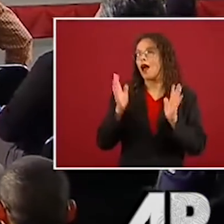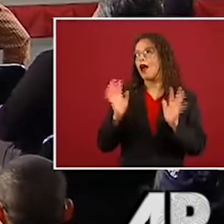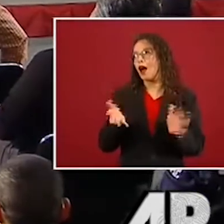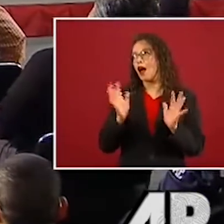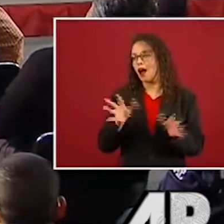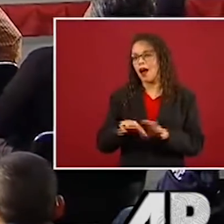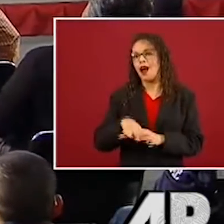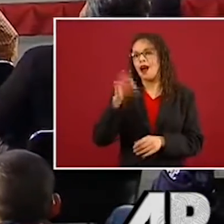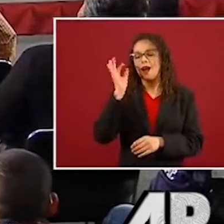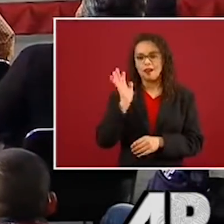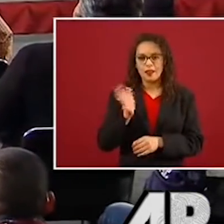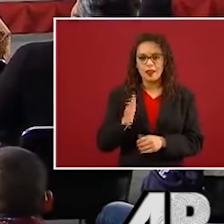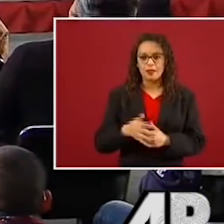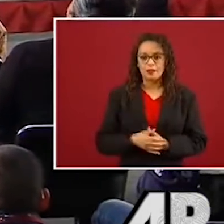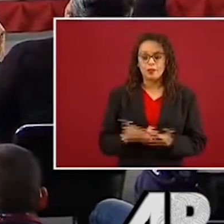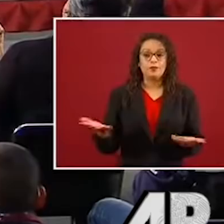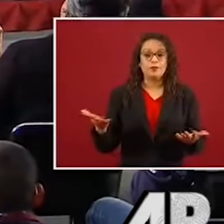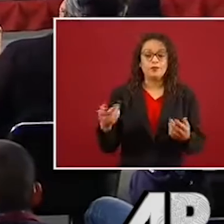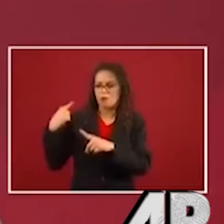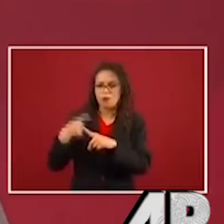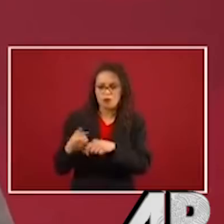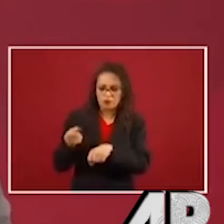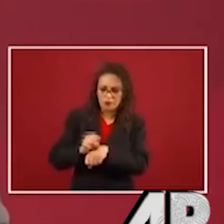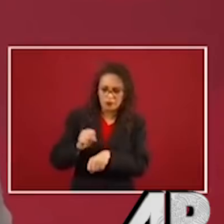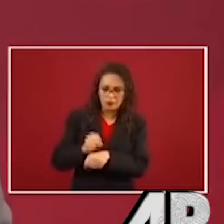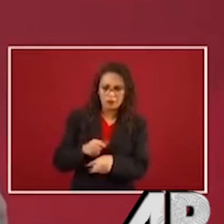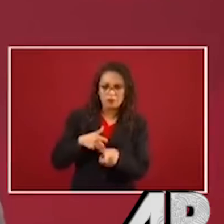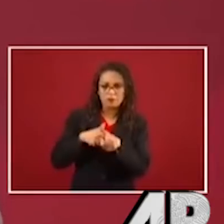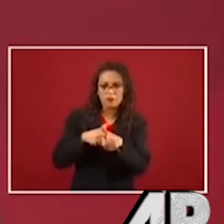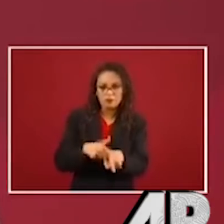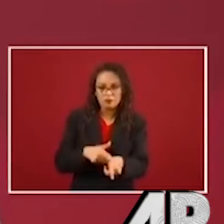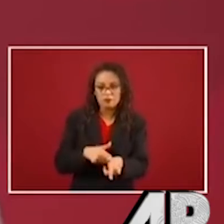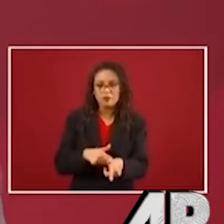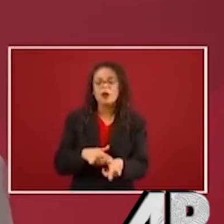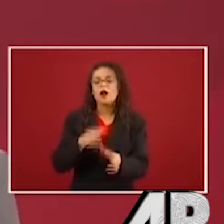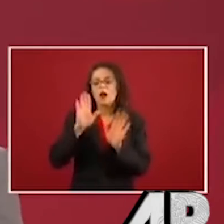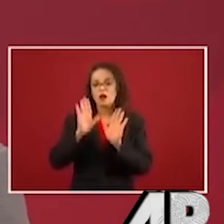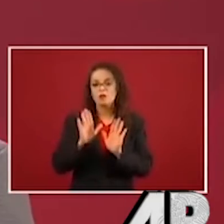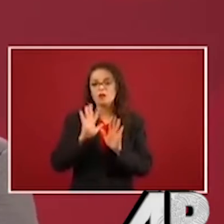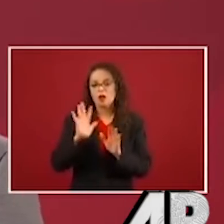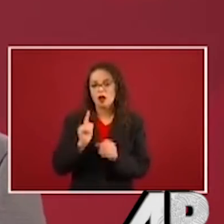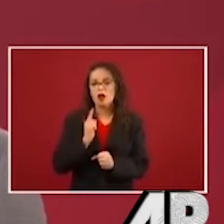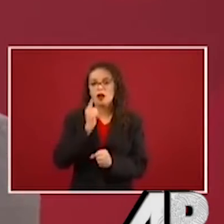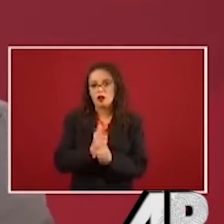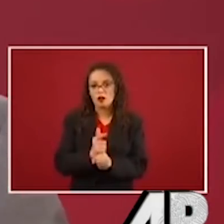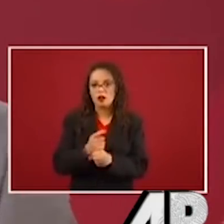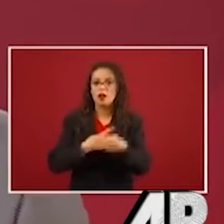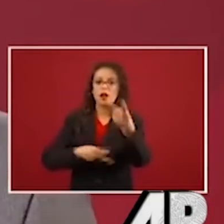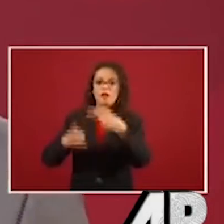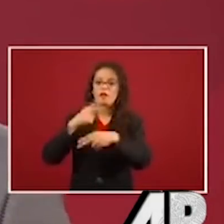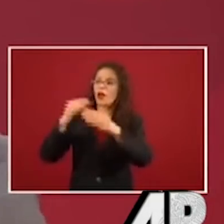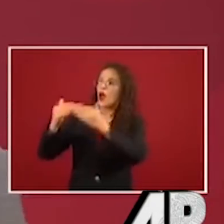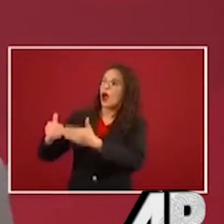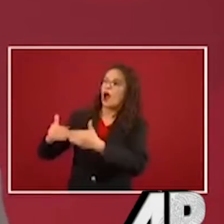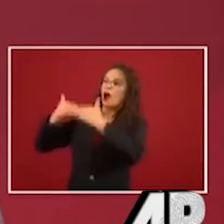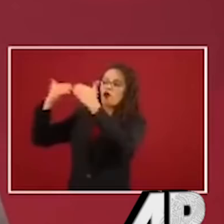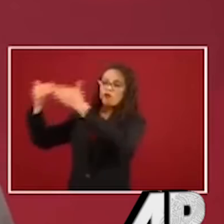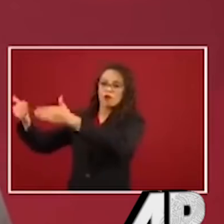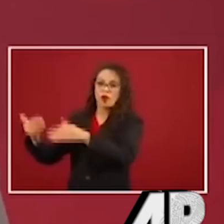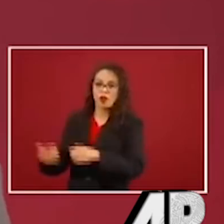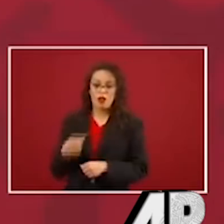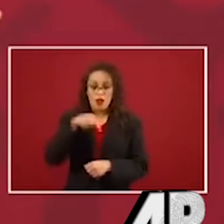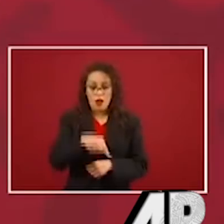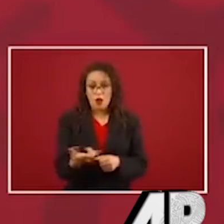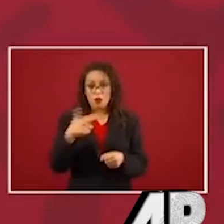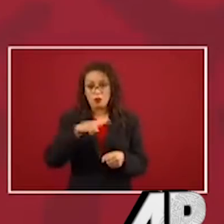contagios no se dieron dentro del hospital, que en todo caso son menos casos de los supuestos 30 médicos que están internados, y